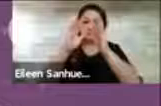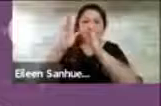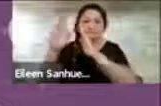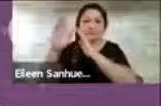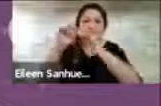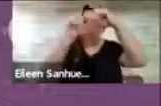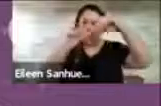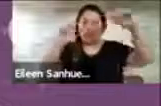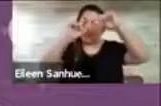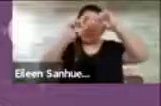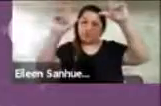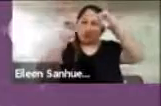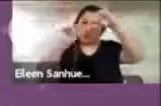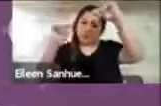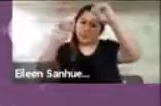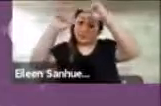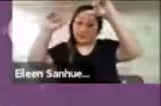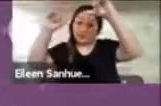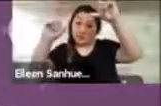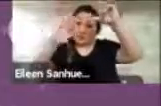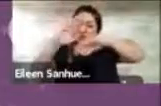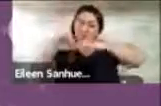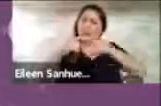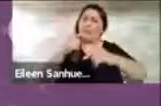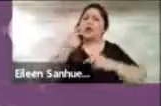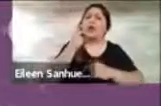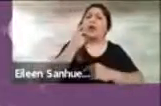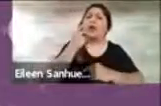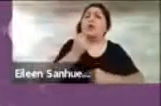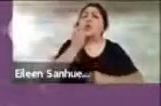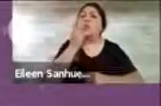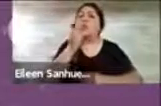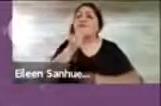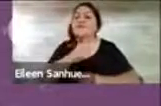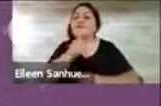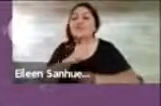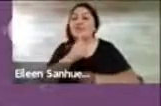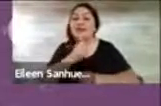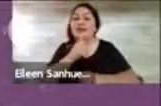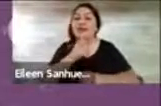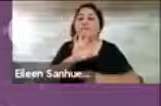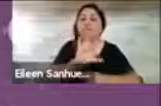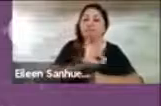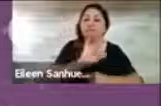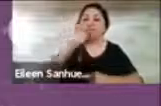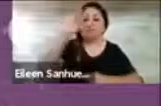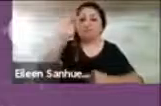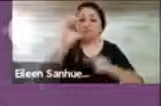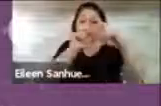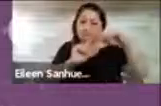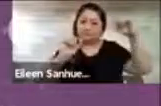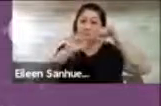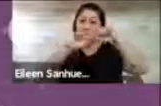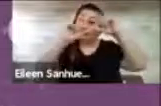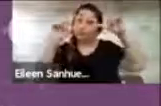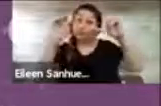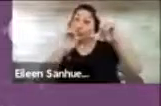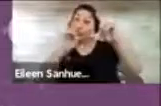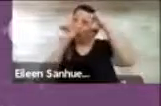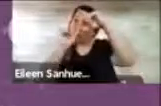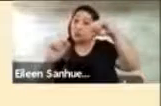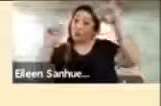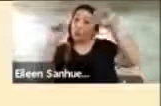luna, sol, luna, sol. Y acá adivinar cuál viene, si viene la luna azul, el sol o la luna amarilla.